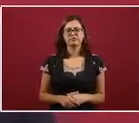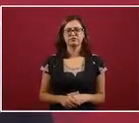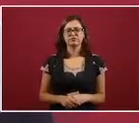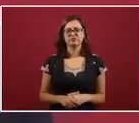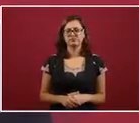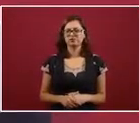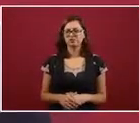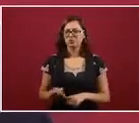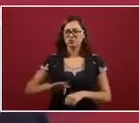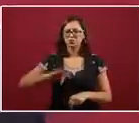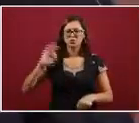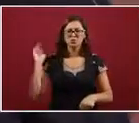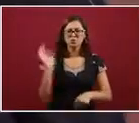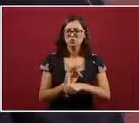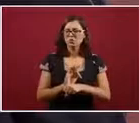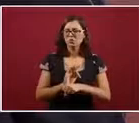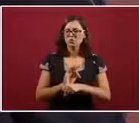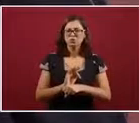respaldado